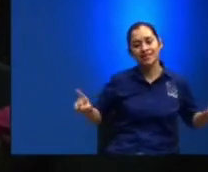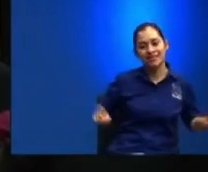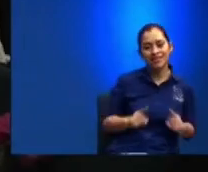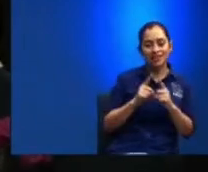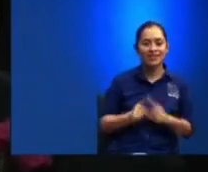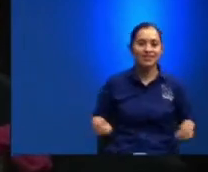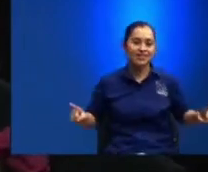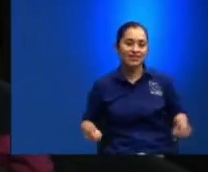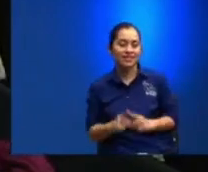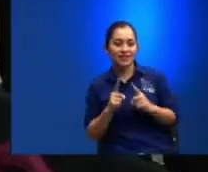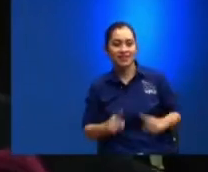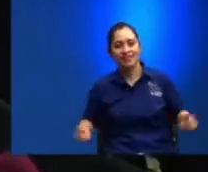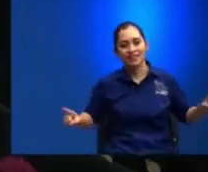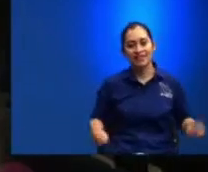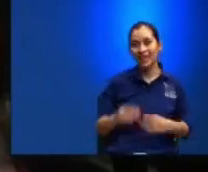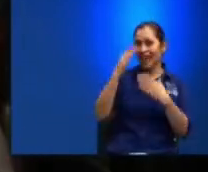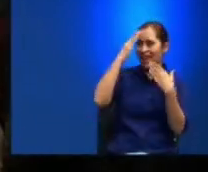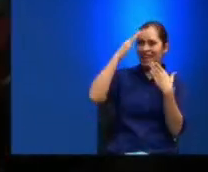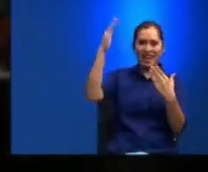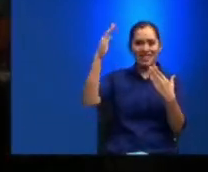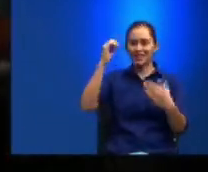gracias solo